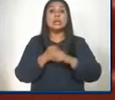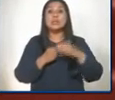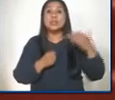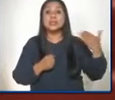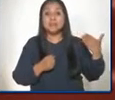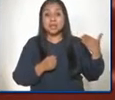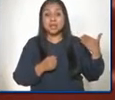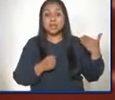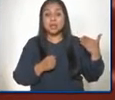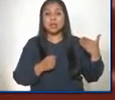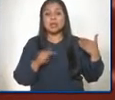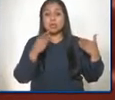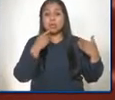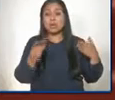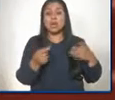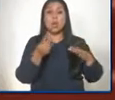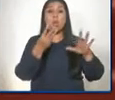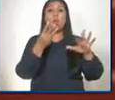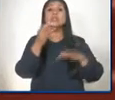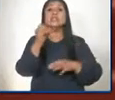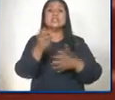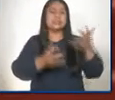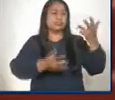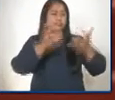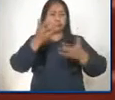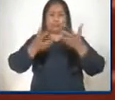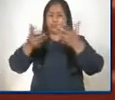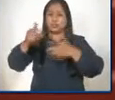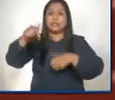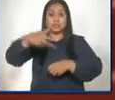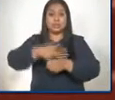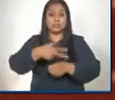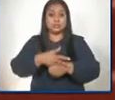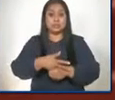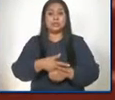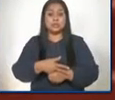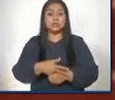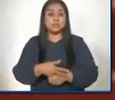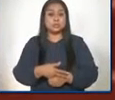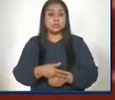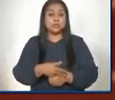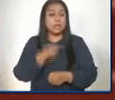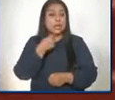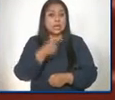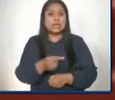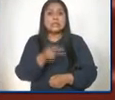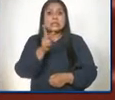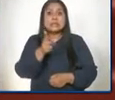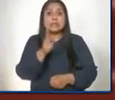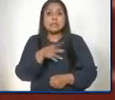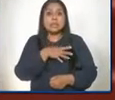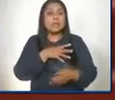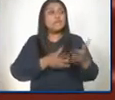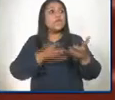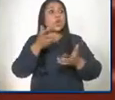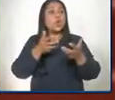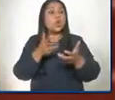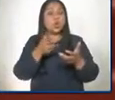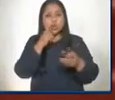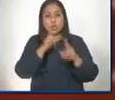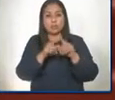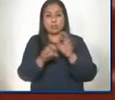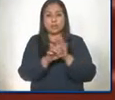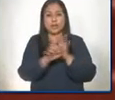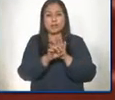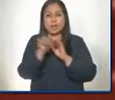El año pasado hubo más de 80 incendios forestales en el país. Y cada vez que había un incendio forestal, por ejemplo, el que hubo